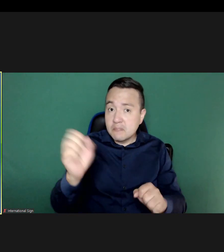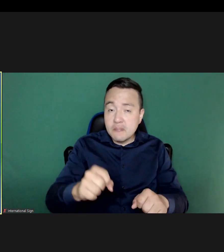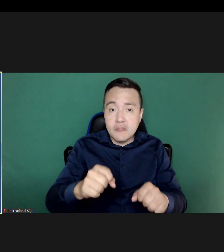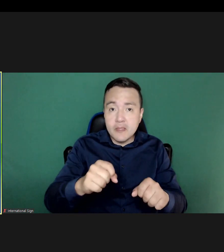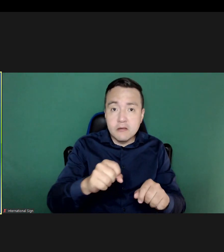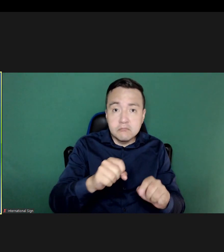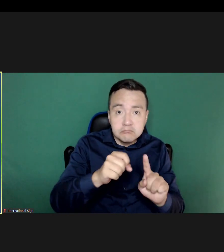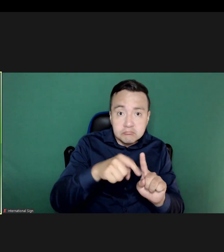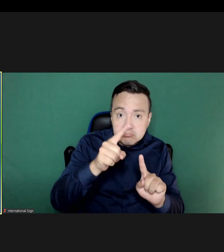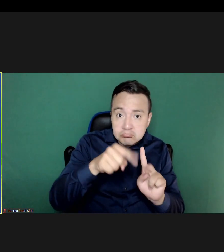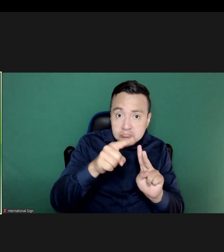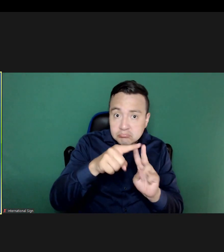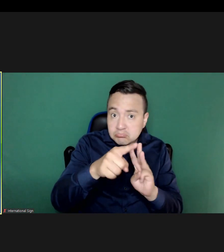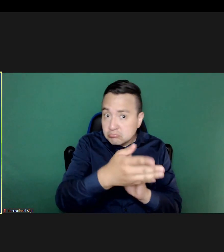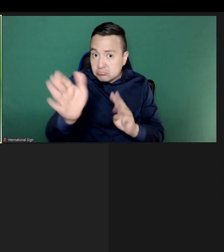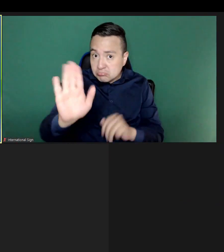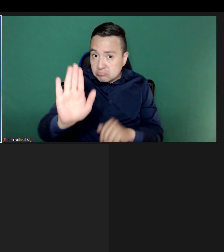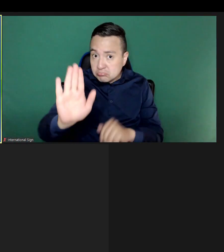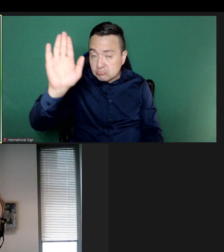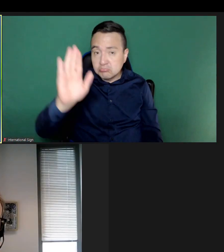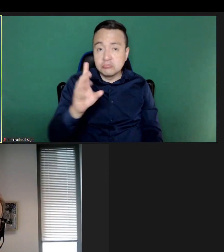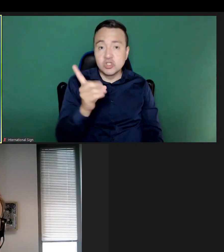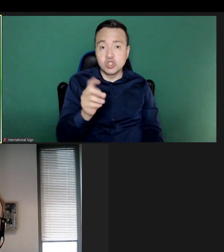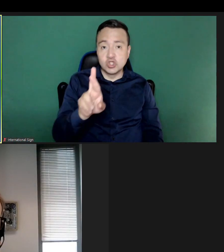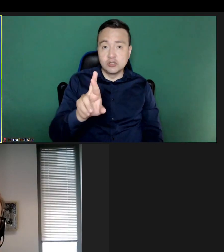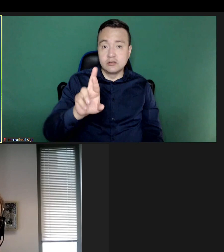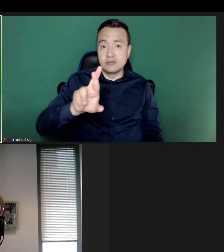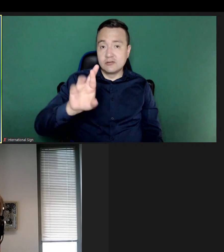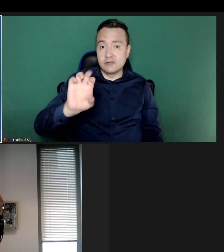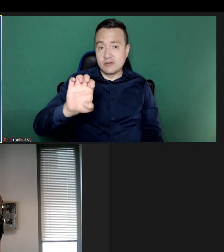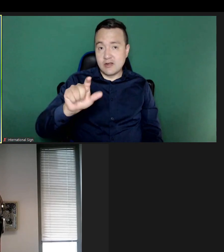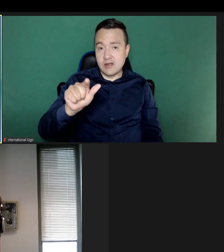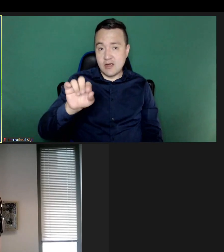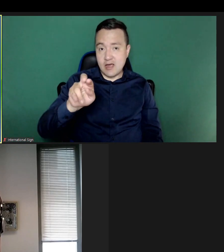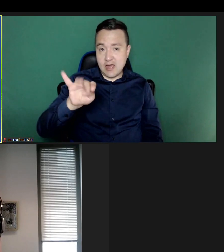a este respecto. Empiezo con el doctor Regalía del BID.